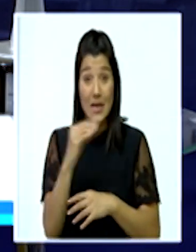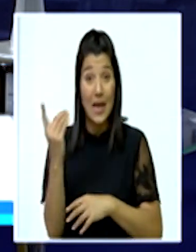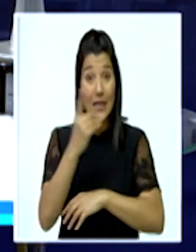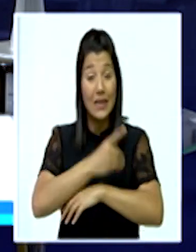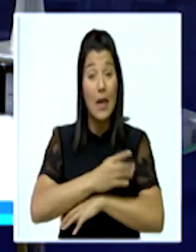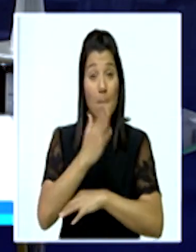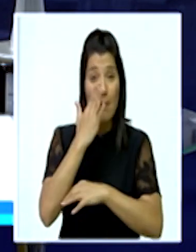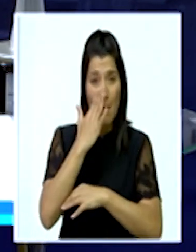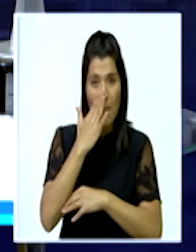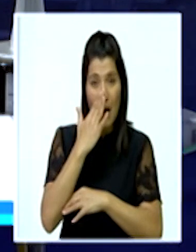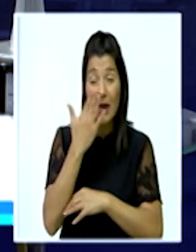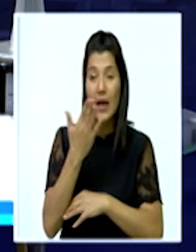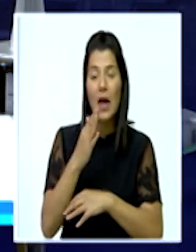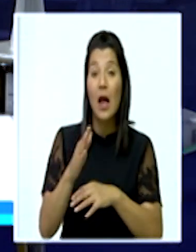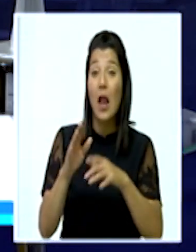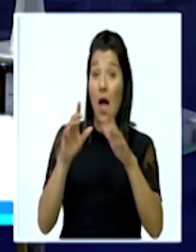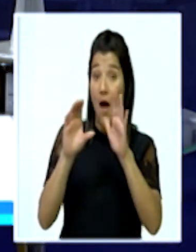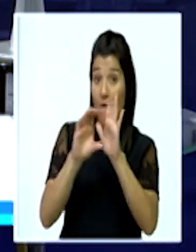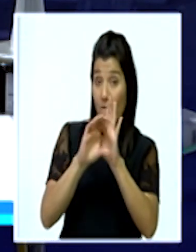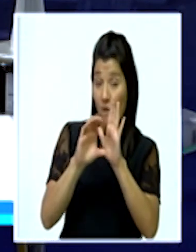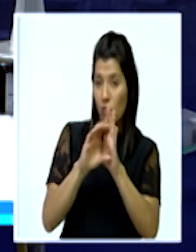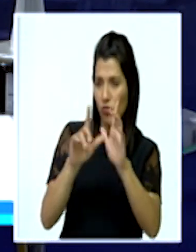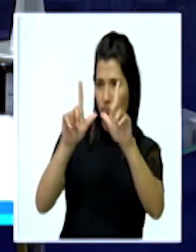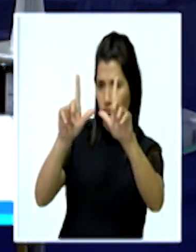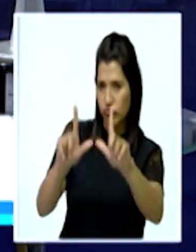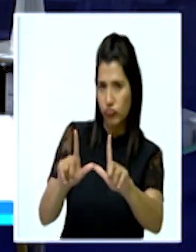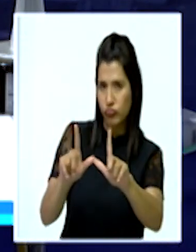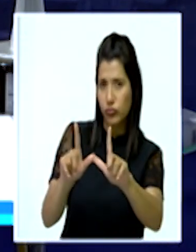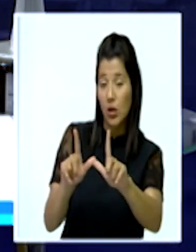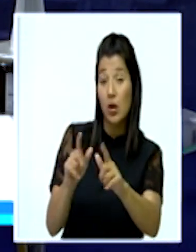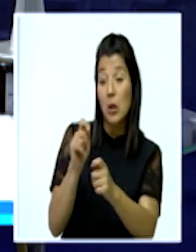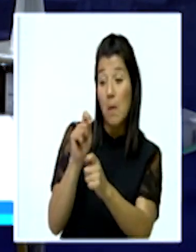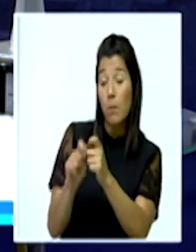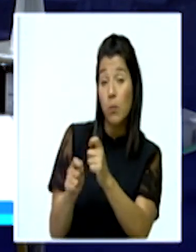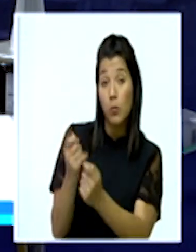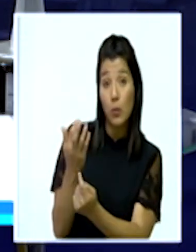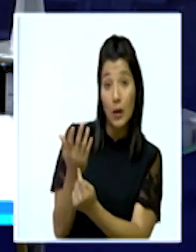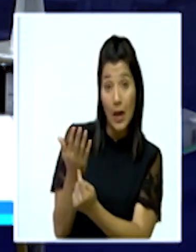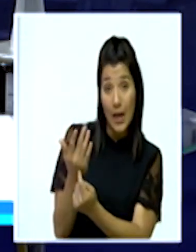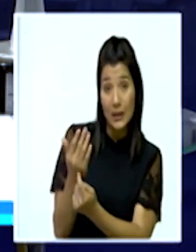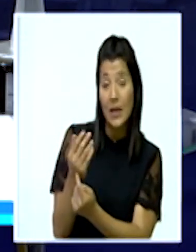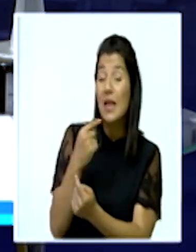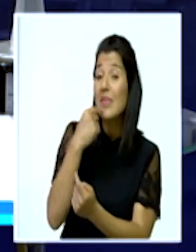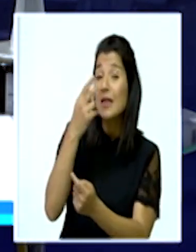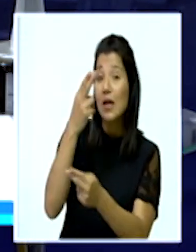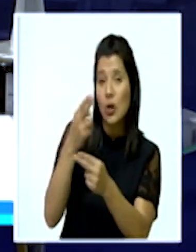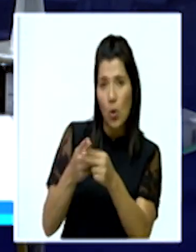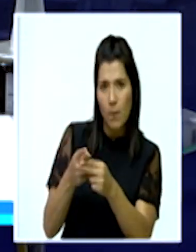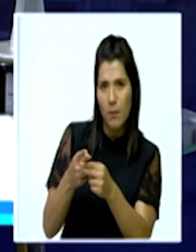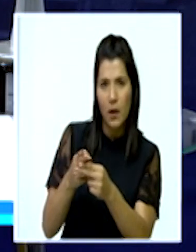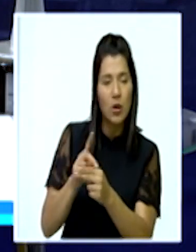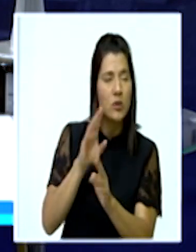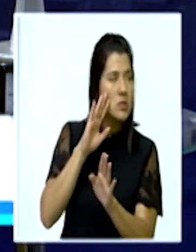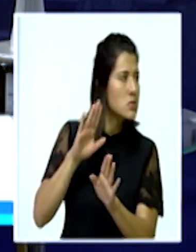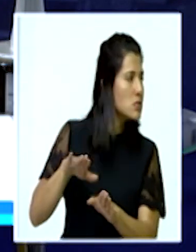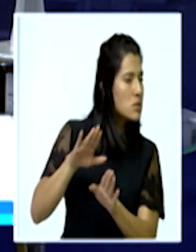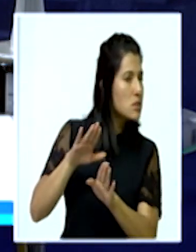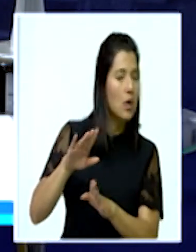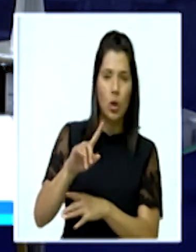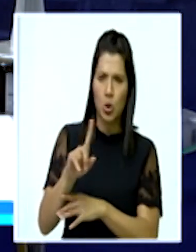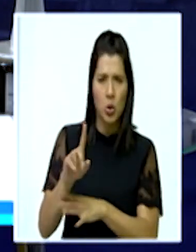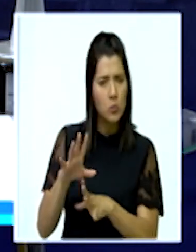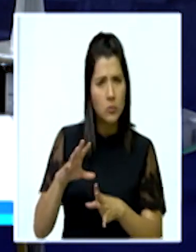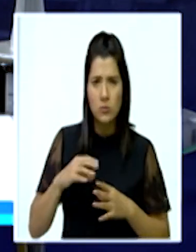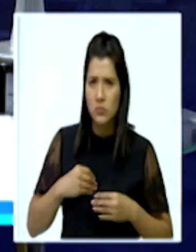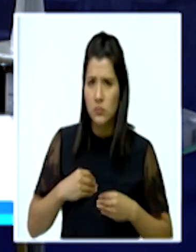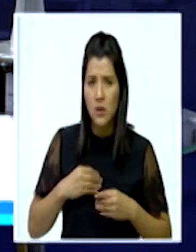vamos a poner su fotito, vamos a ponerle una candelita, vamos a nombrar a esa persona, no lo vamos a negar. Si quieren, cada